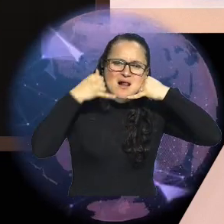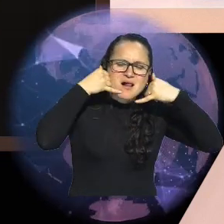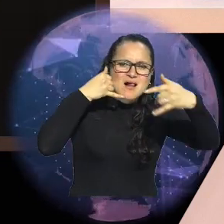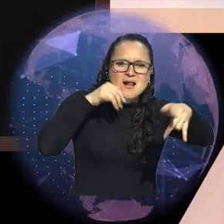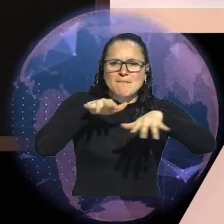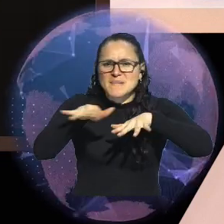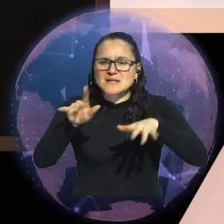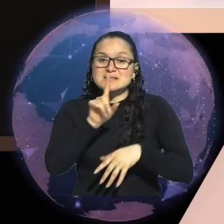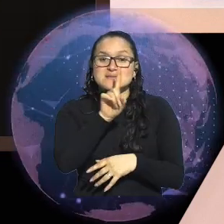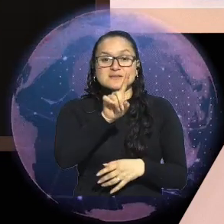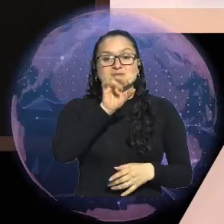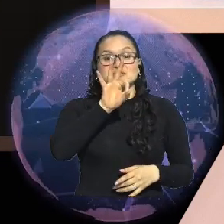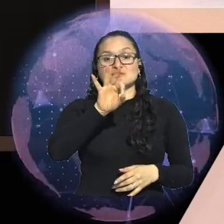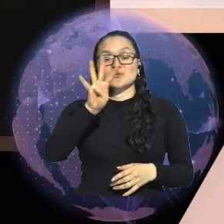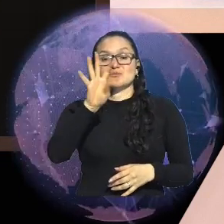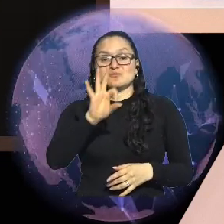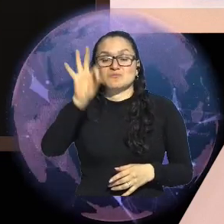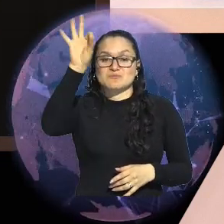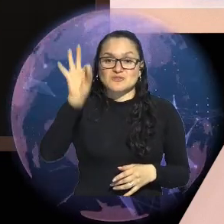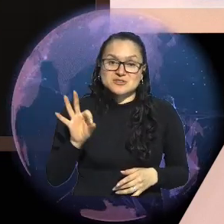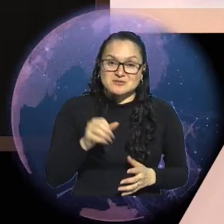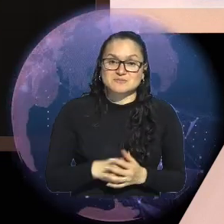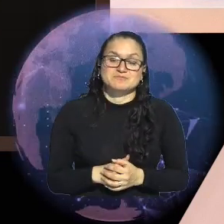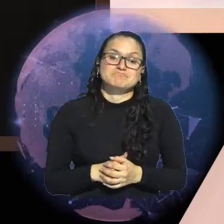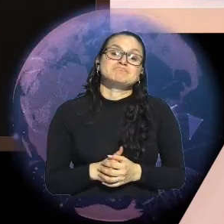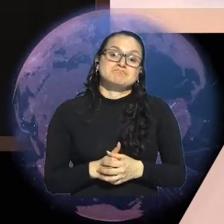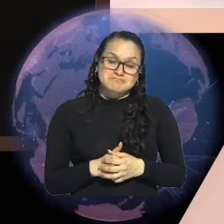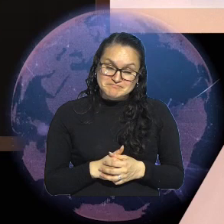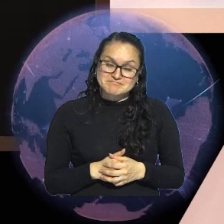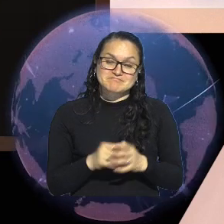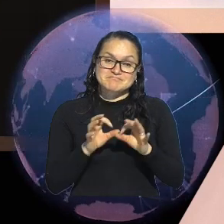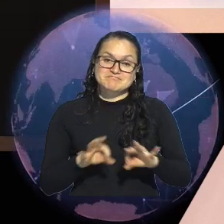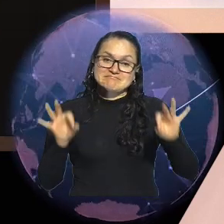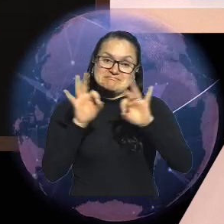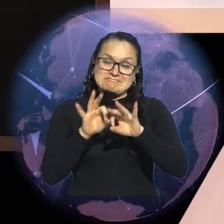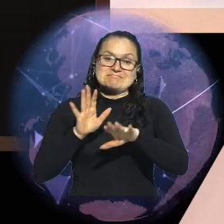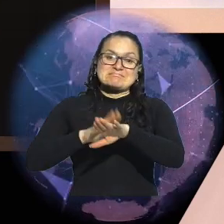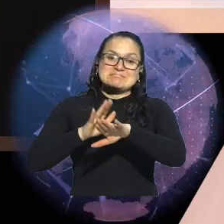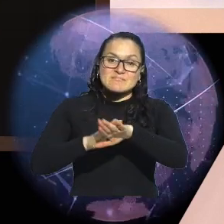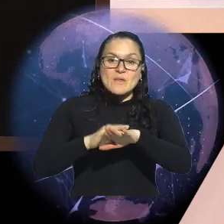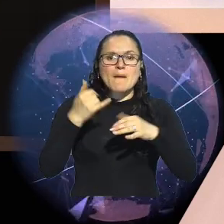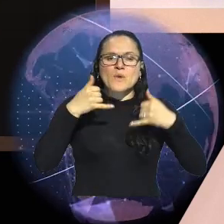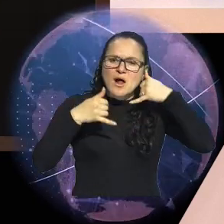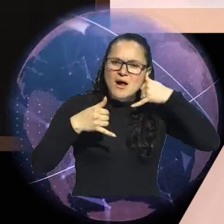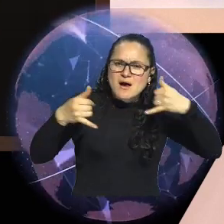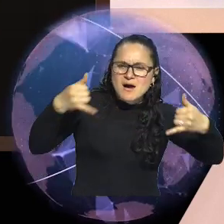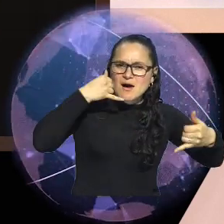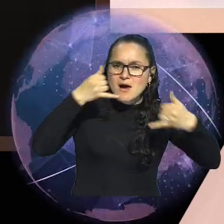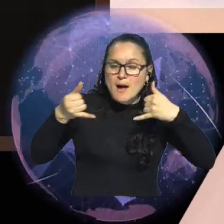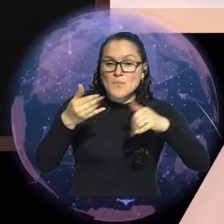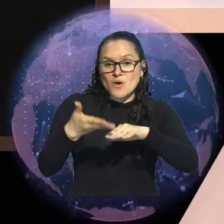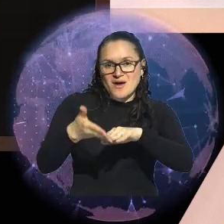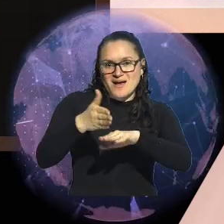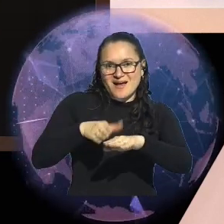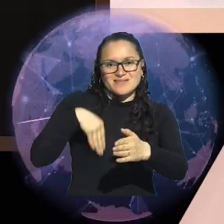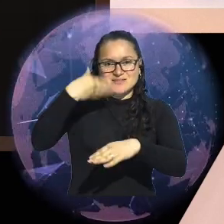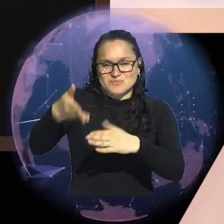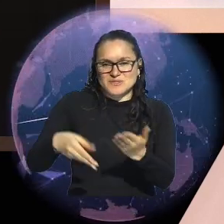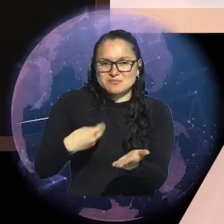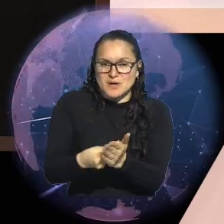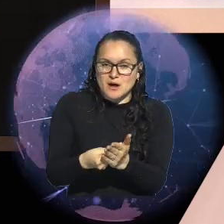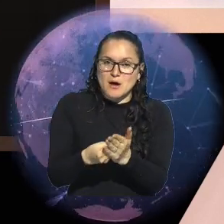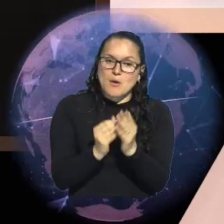ciento el respecto es importante resaltar también que las líneas en modalidad pospago crecieron en un